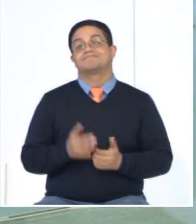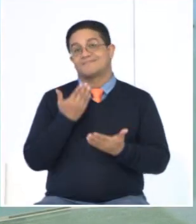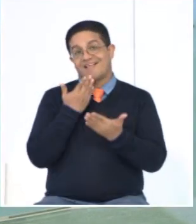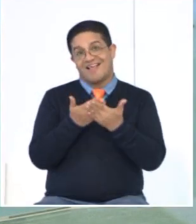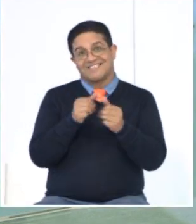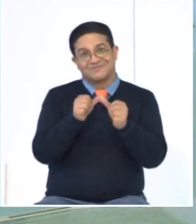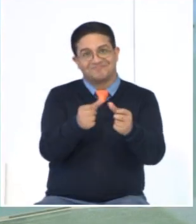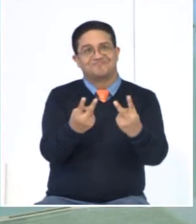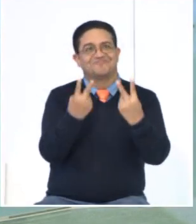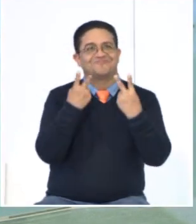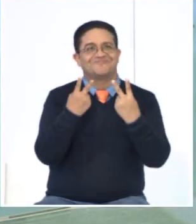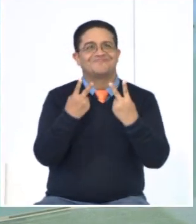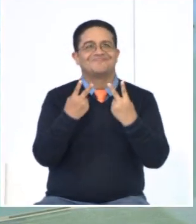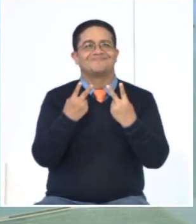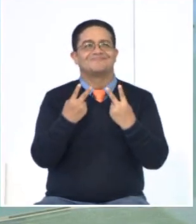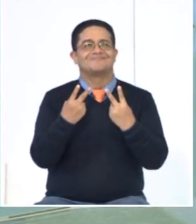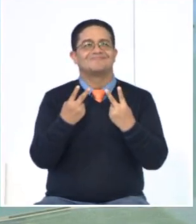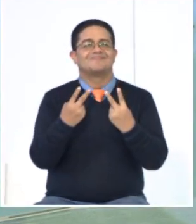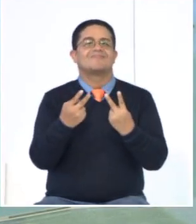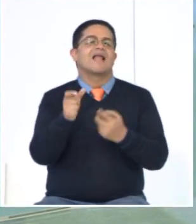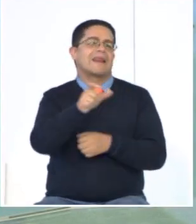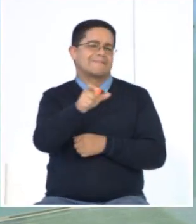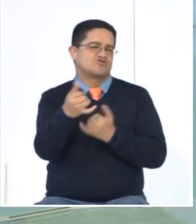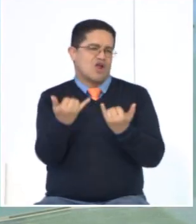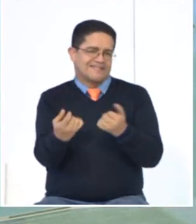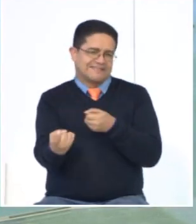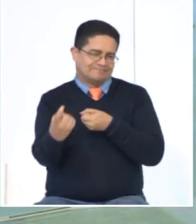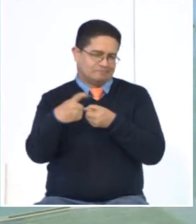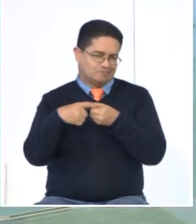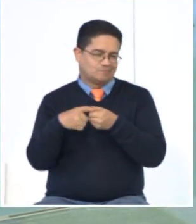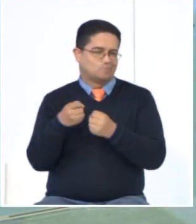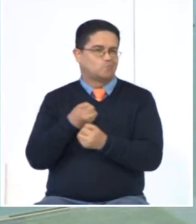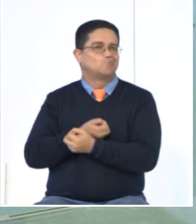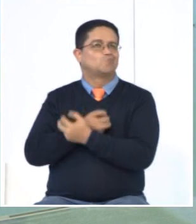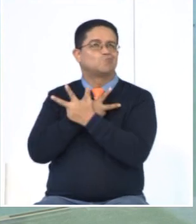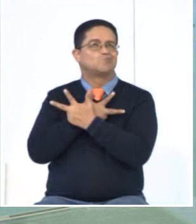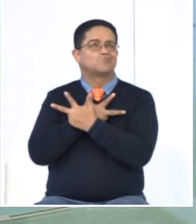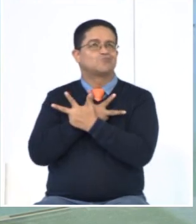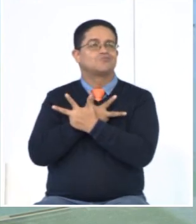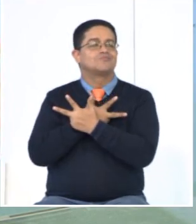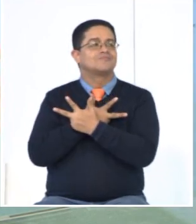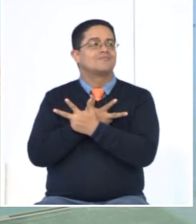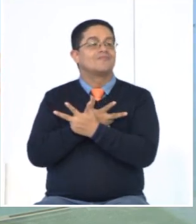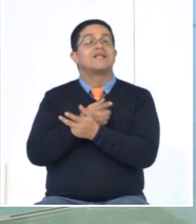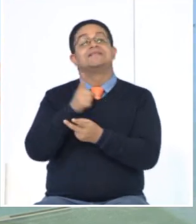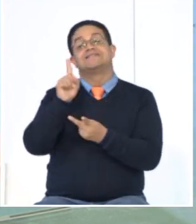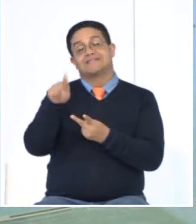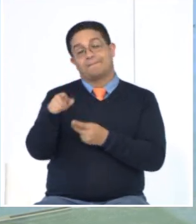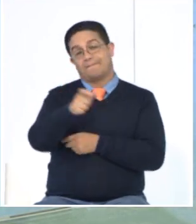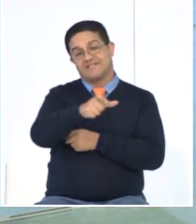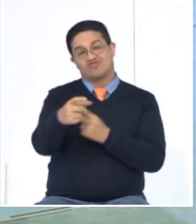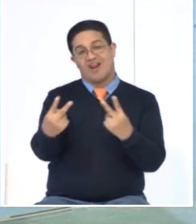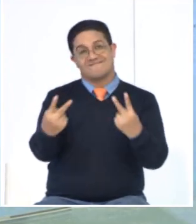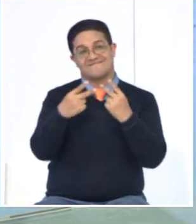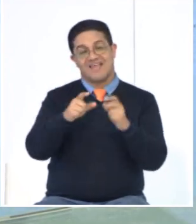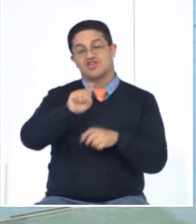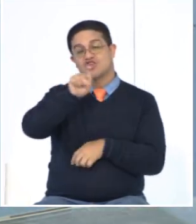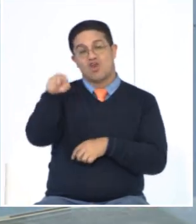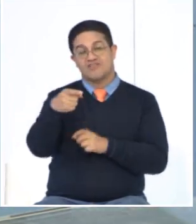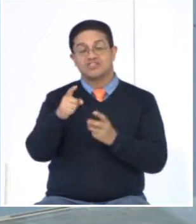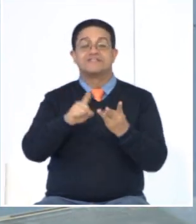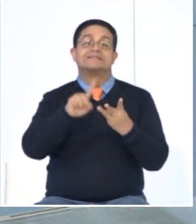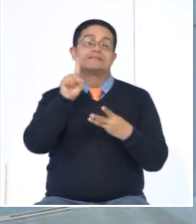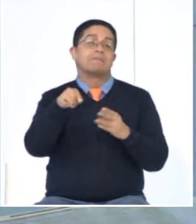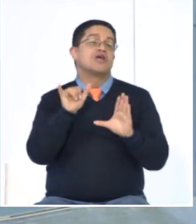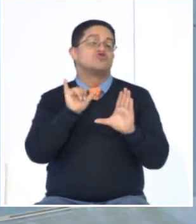Gracias por continuar en nuestra sintonía. Aquellas personas que se conectan con nosotros en redes sociales están con nosotros también a través de la pantalla de Globovisión y también a través de YouTube